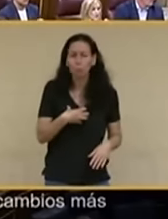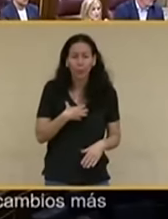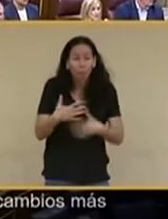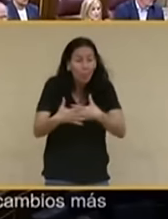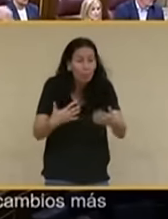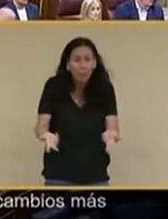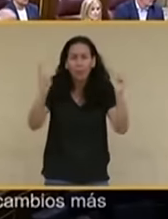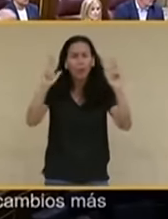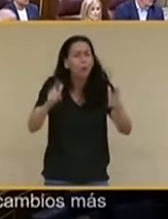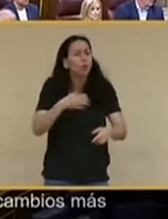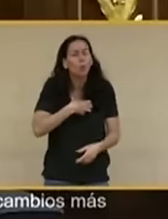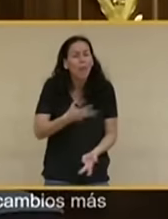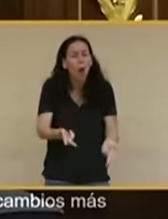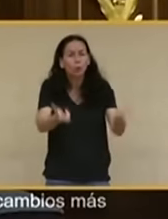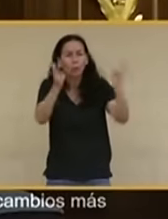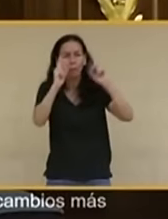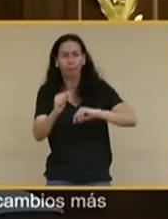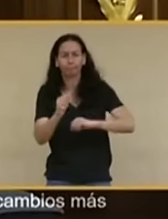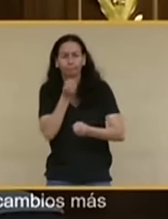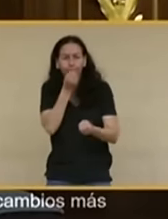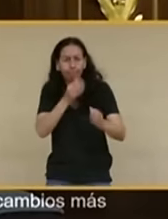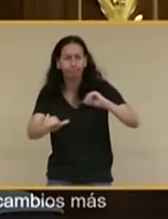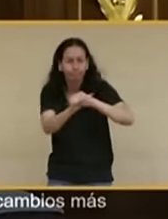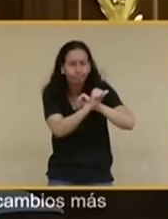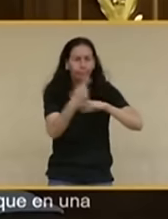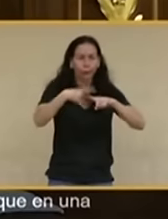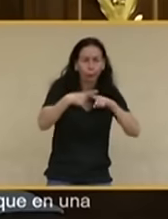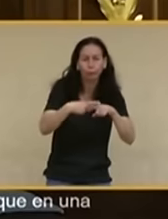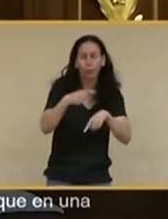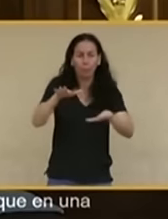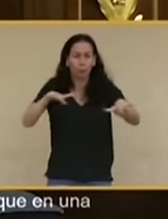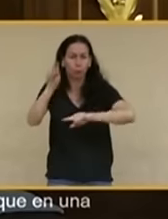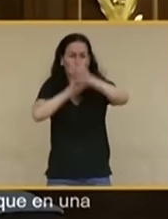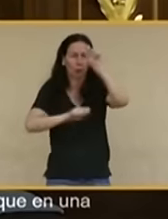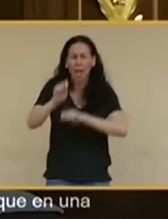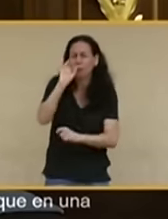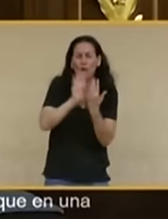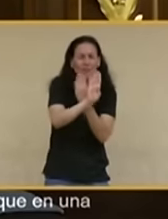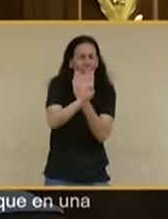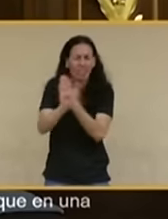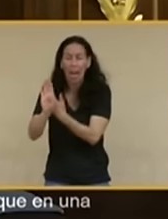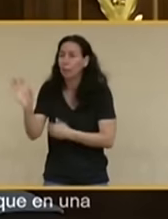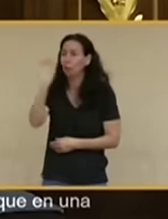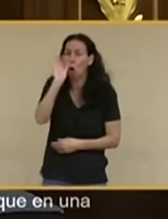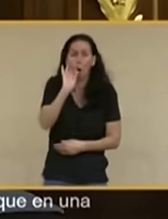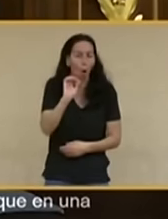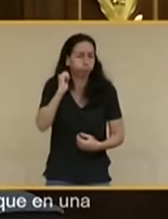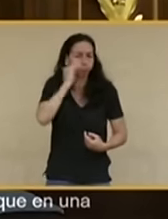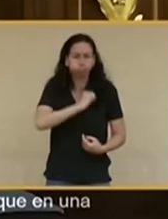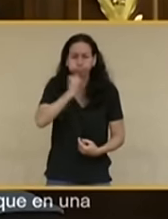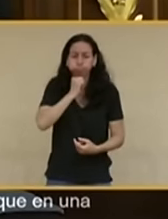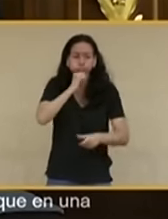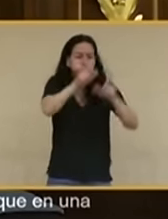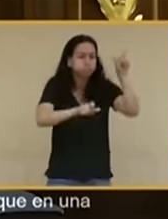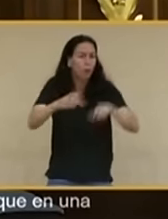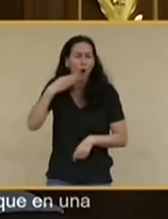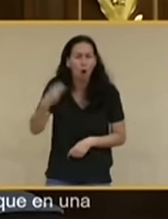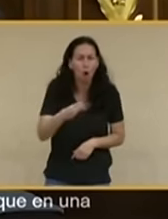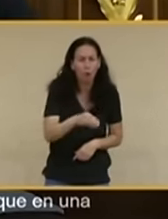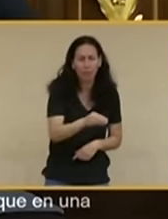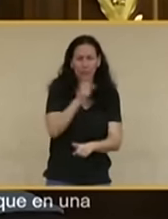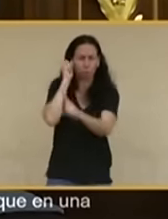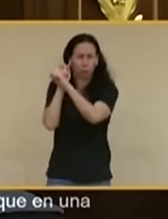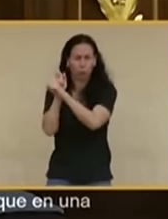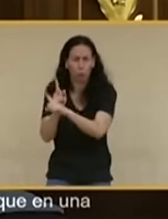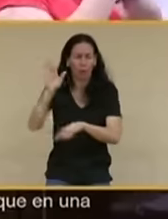puede autorizar infiltraciones policiales arbitrarias en movimientos sociales o vecinales o la incriminación abusiva de jóvenes antifascistas